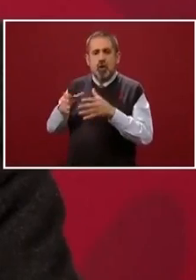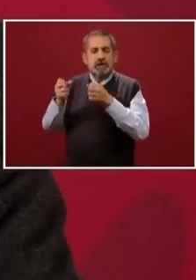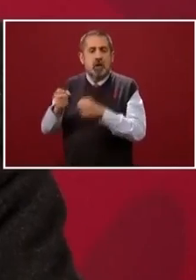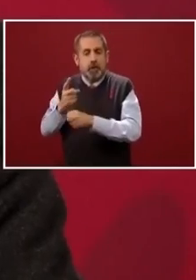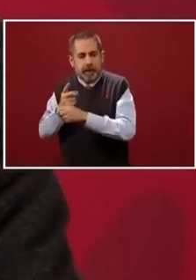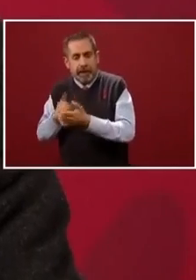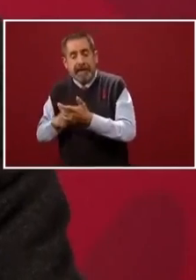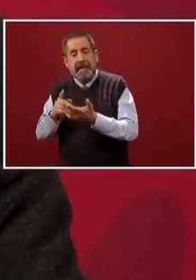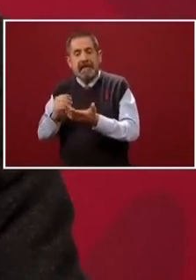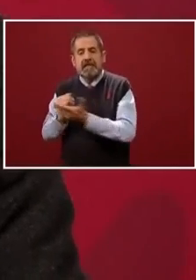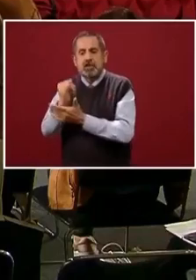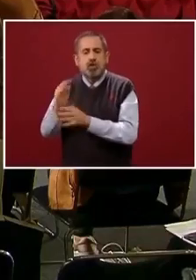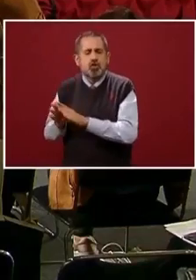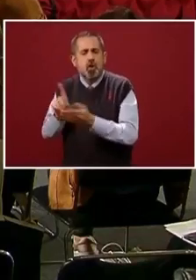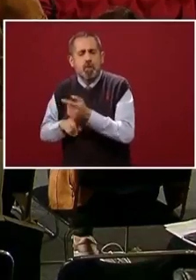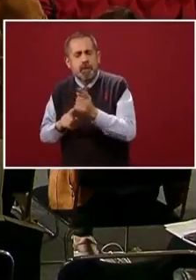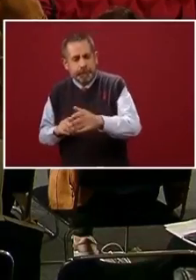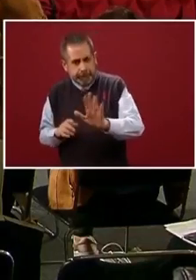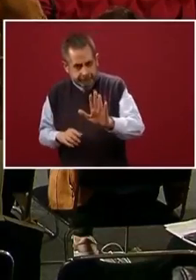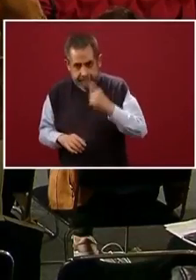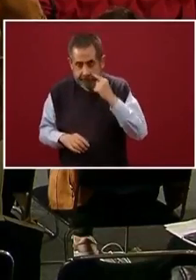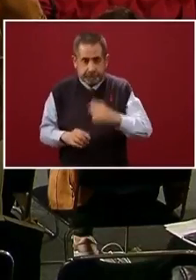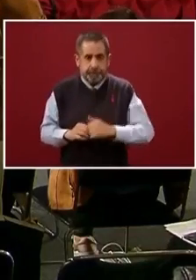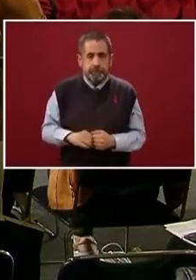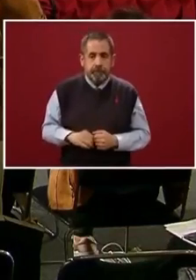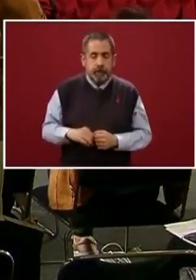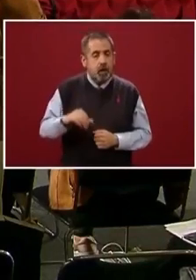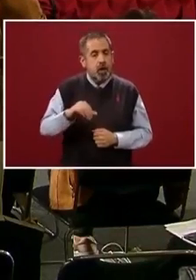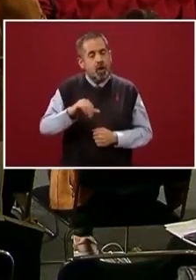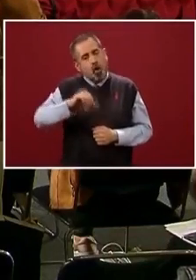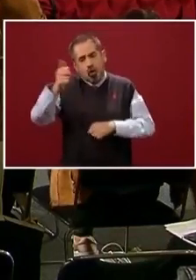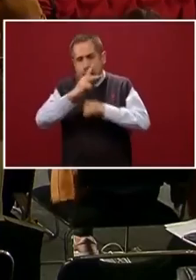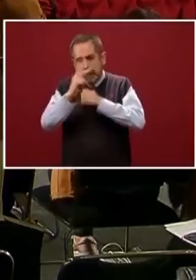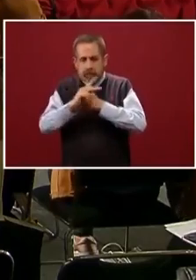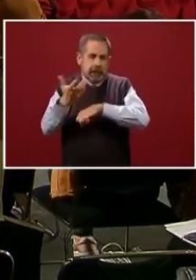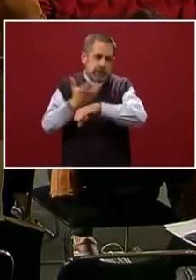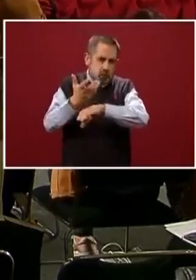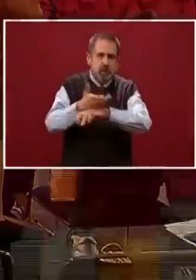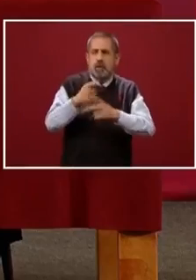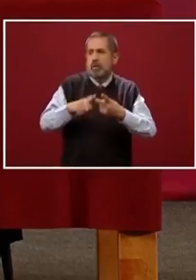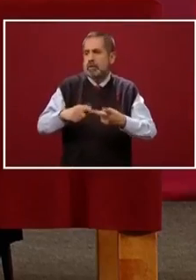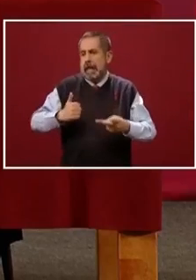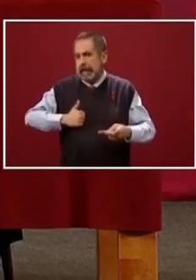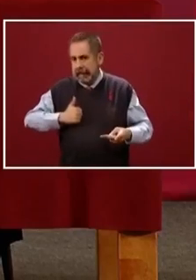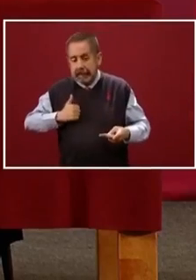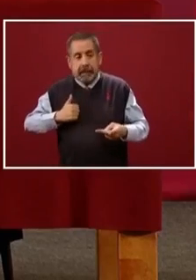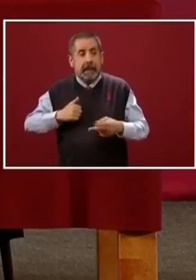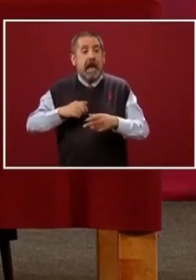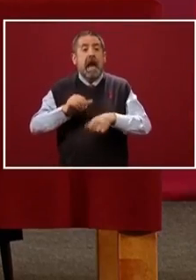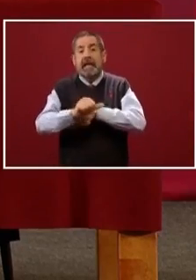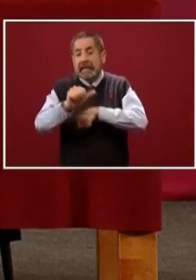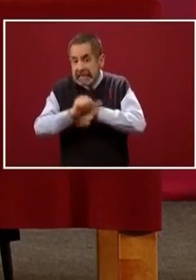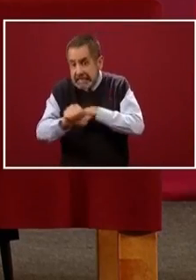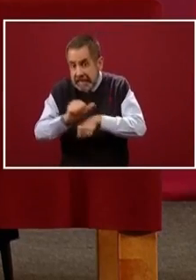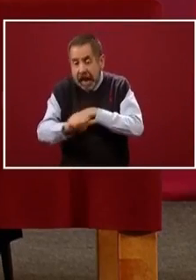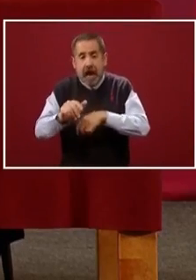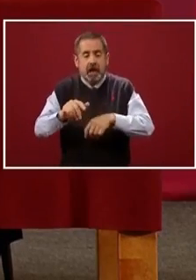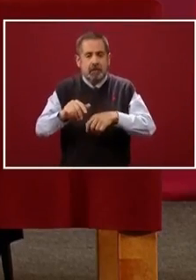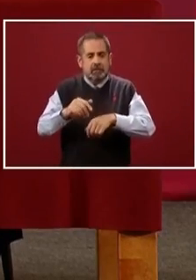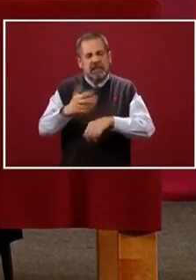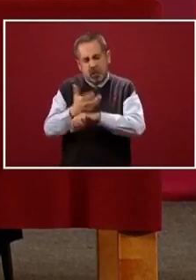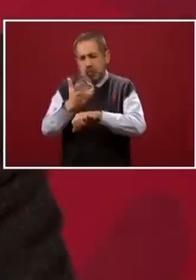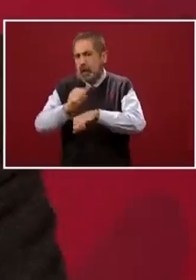sus decisiones. En algunos países, es el caso de Estados Unidos, es el caso de Argentina, es el caso de algunos países europeos, desde